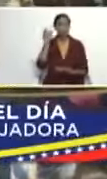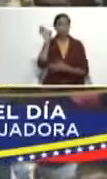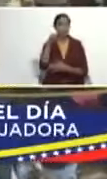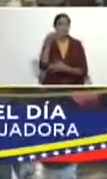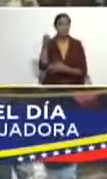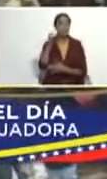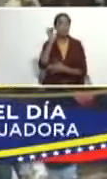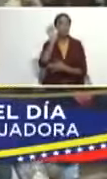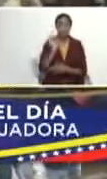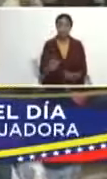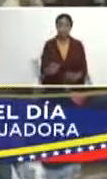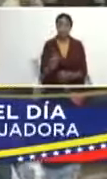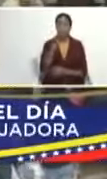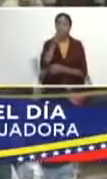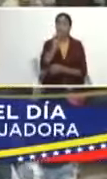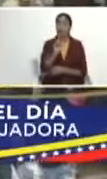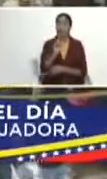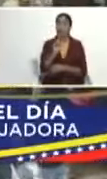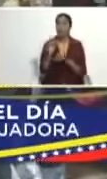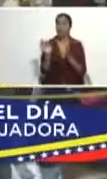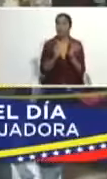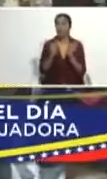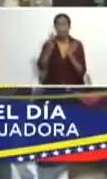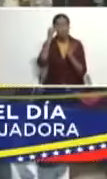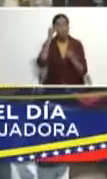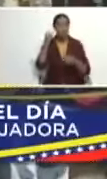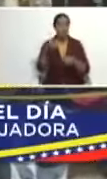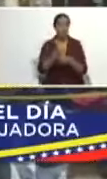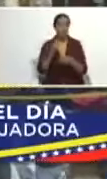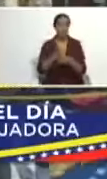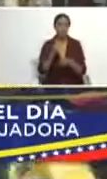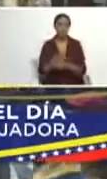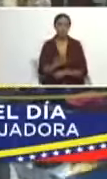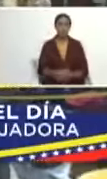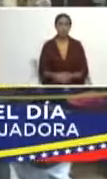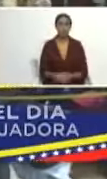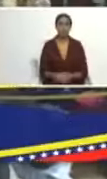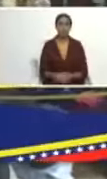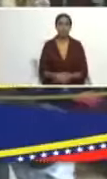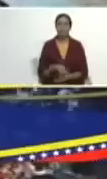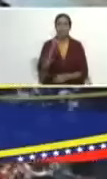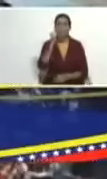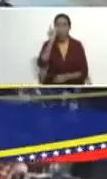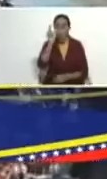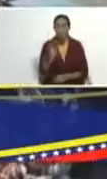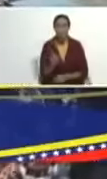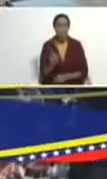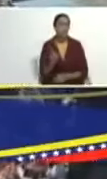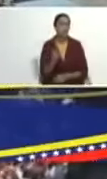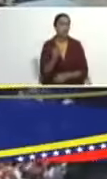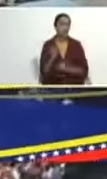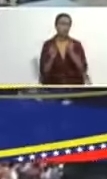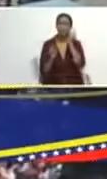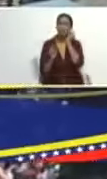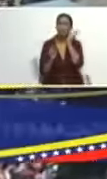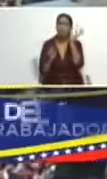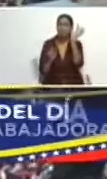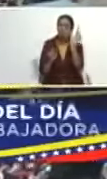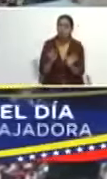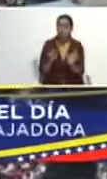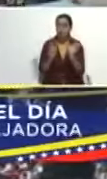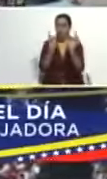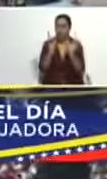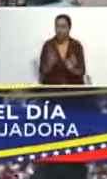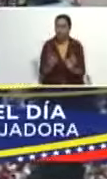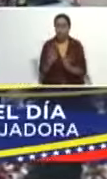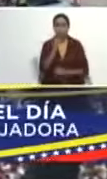1 de mayo. Día del trabajador, del hombre, de la mujer, que sale todos los